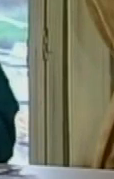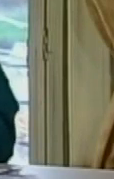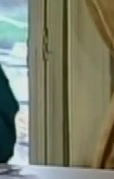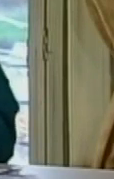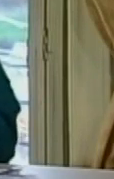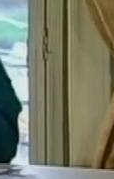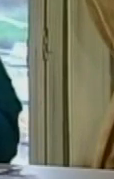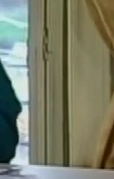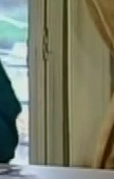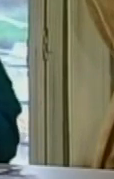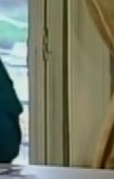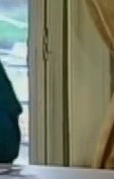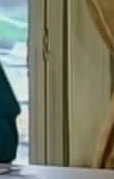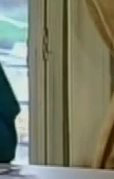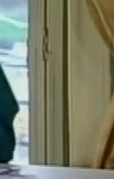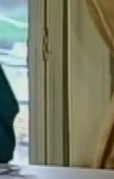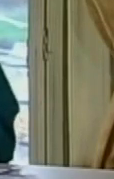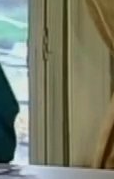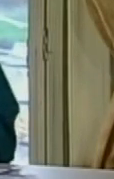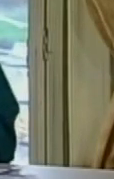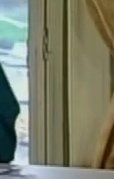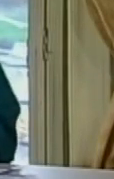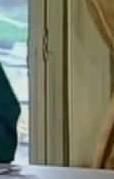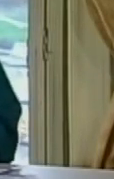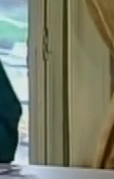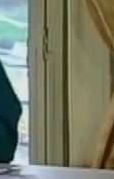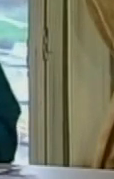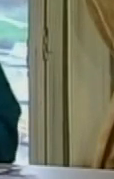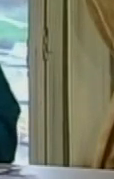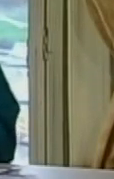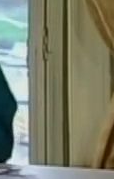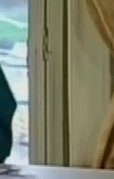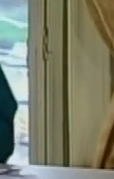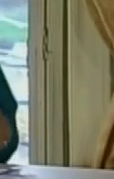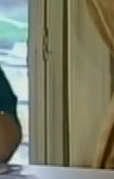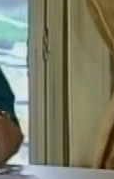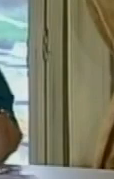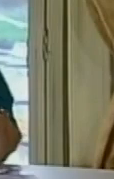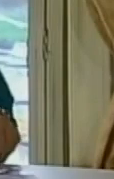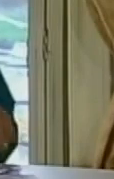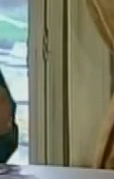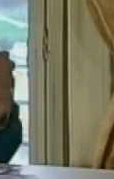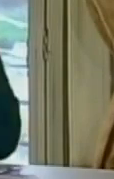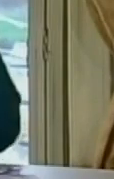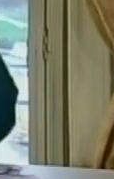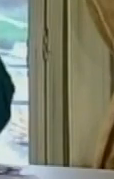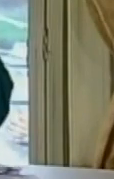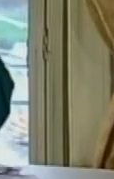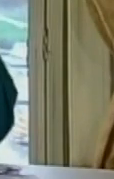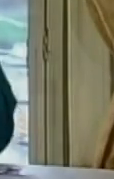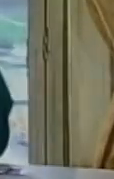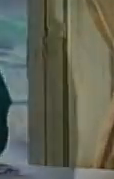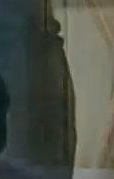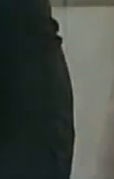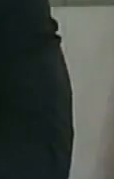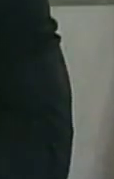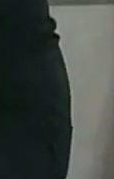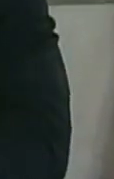2018-2019 a nivel de educación media. Aquí estaba viendo los números, muy importantes,